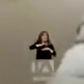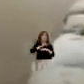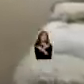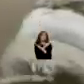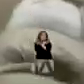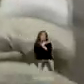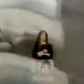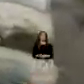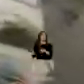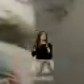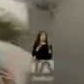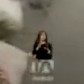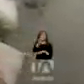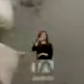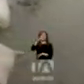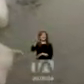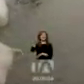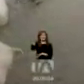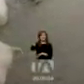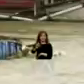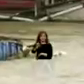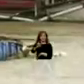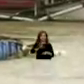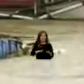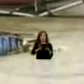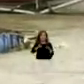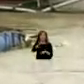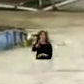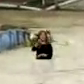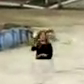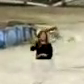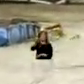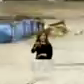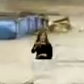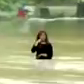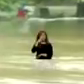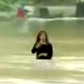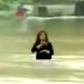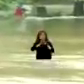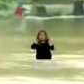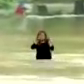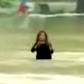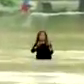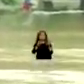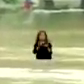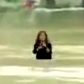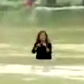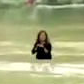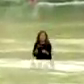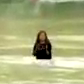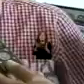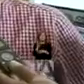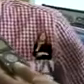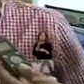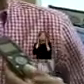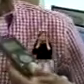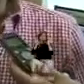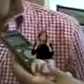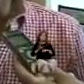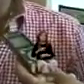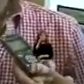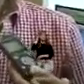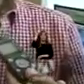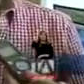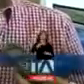nivel del río Vinces continúa más arriba de lo normal. Aquí aún no pueden hablar de cifras oficiales de daños y damnificados. Ayer se rompió